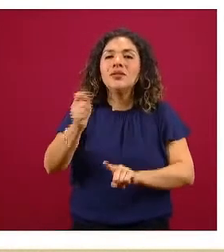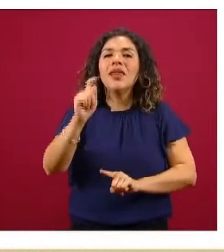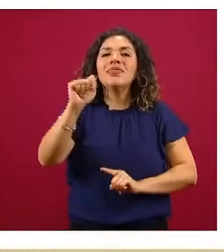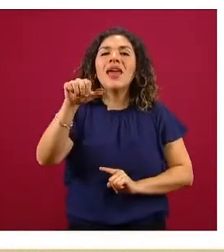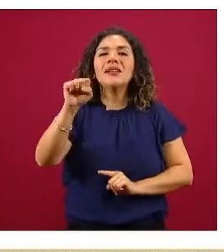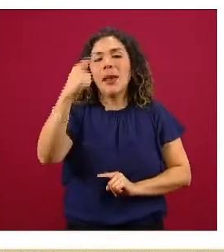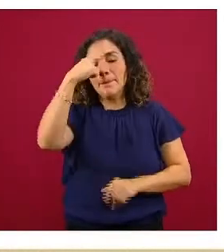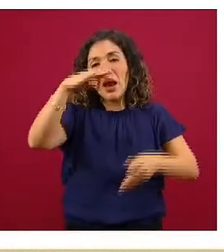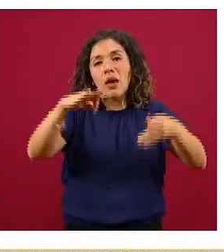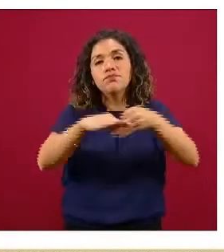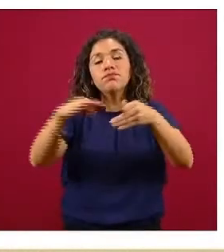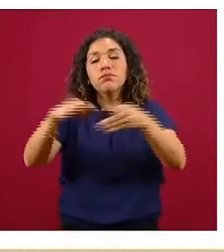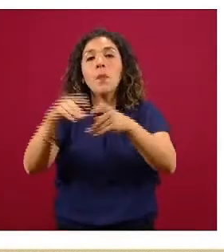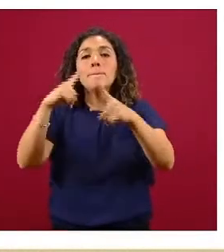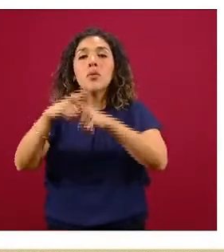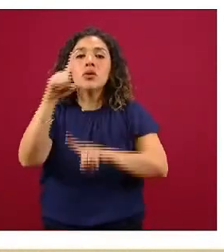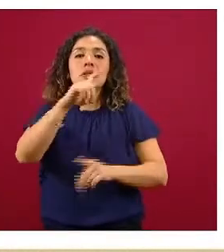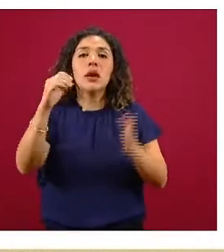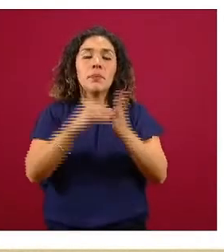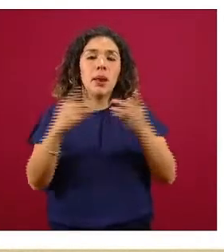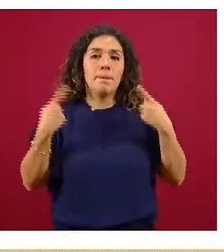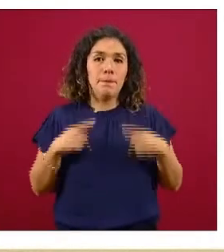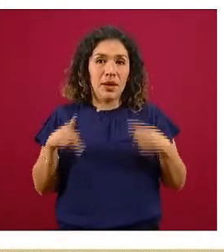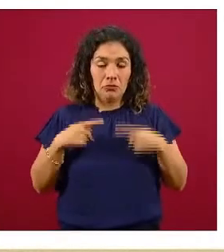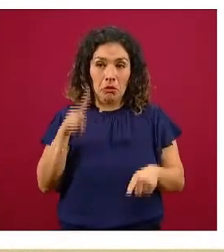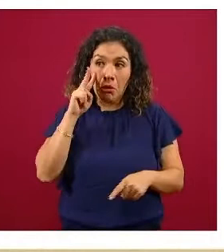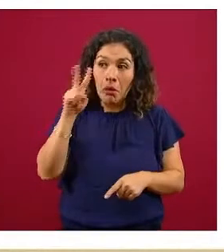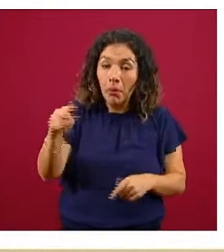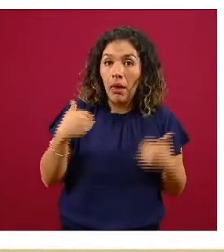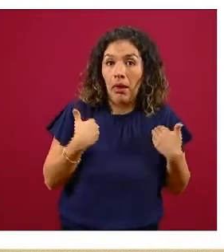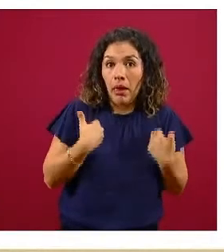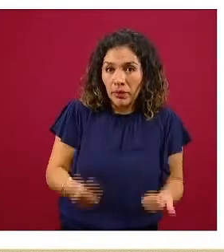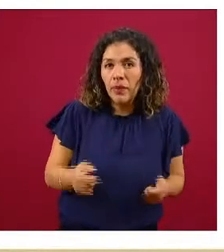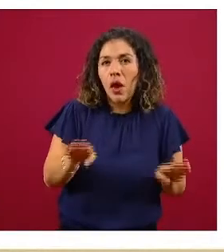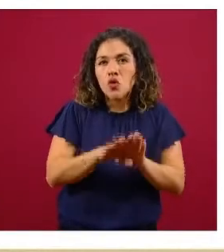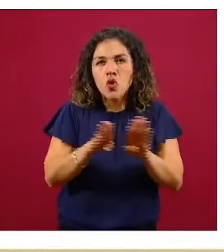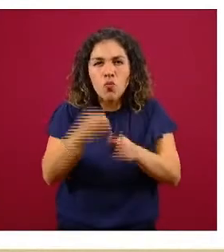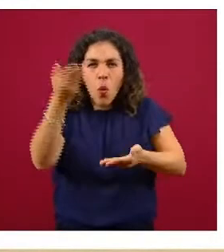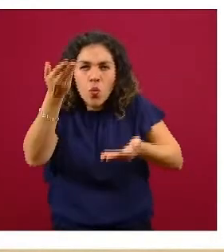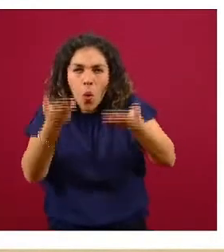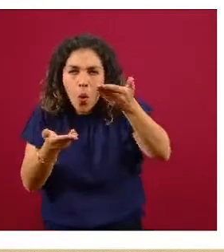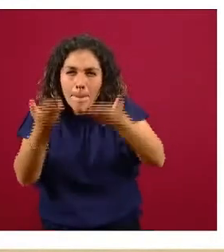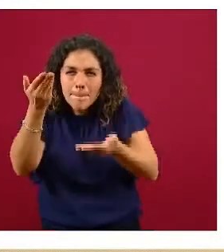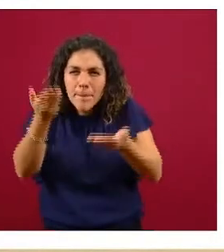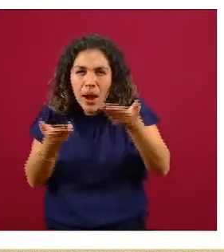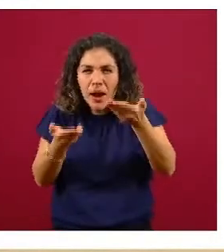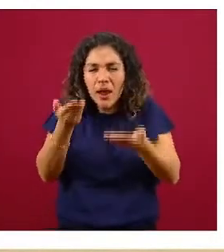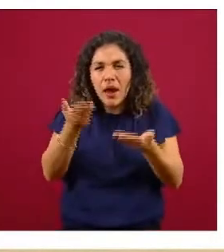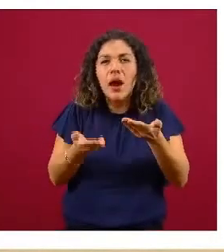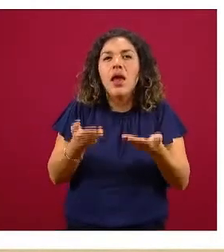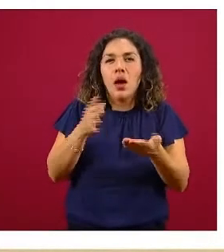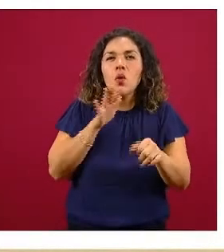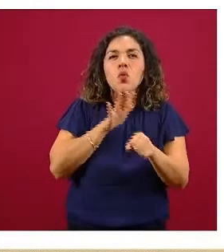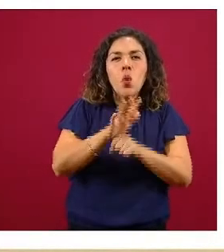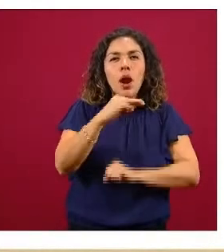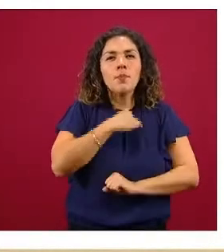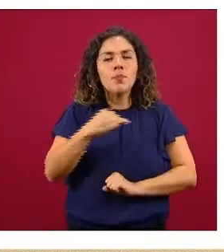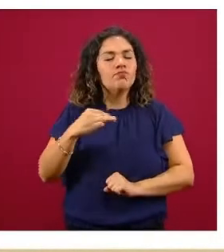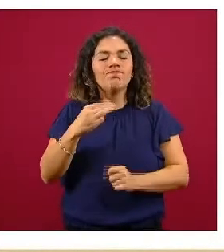de incidencia por 100,000 habitantes, lo cual nos permite comparar precisamente entre estas